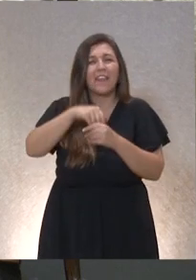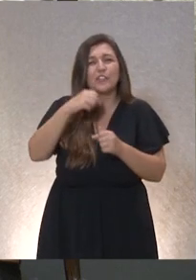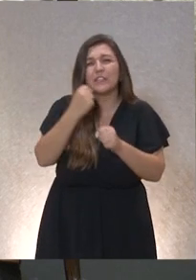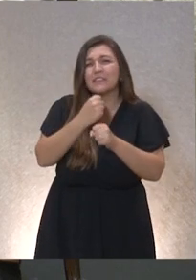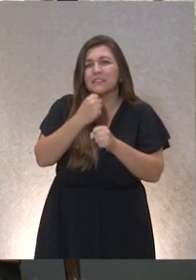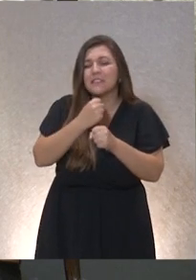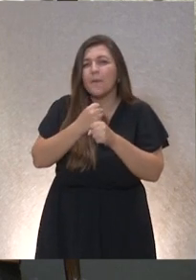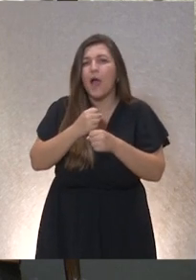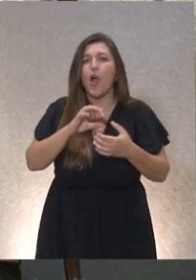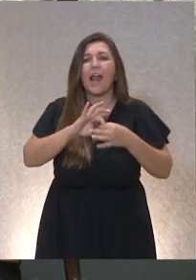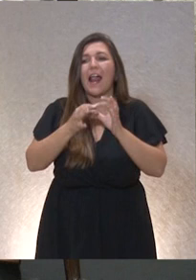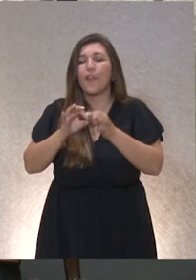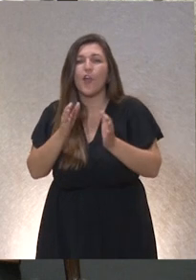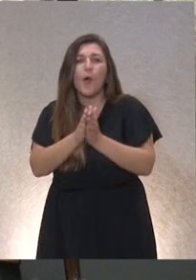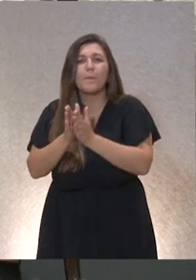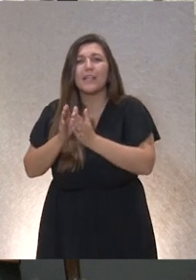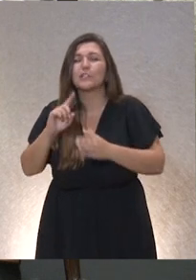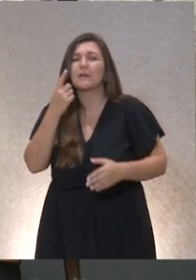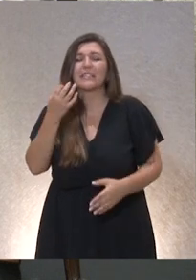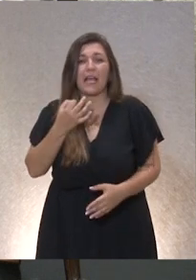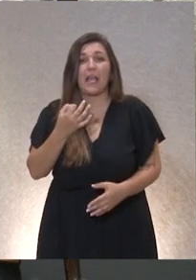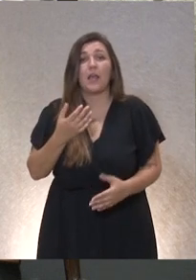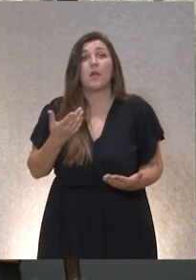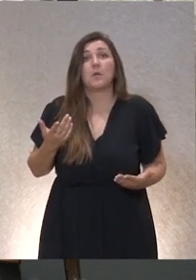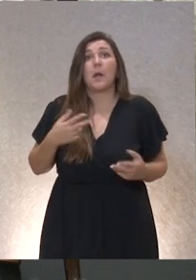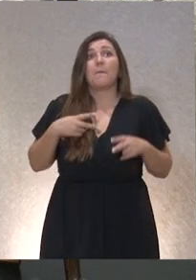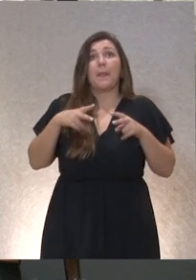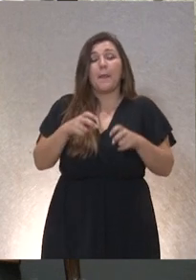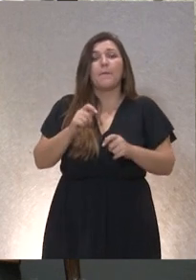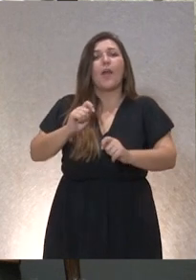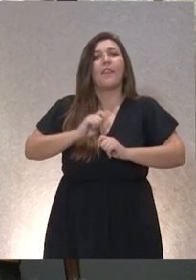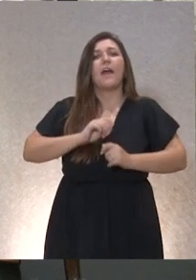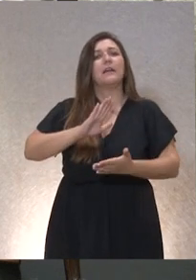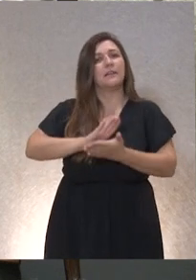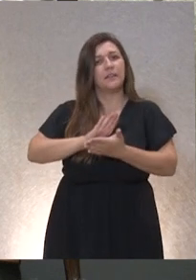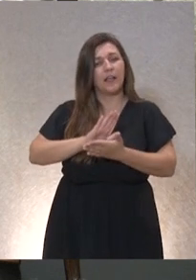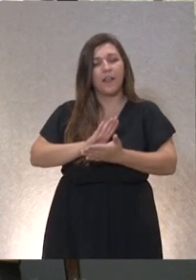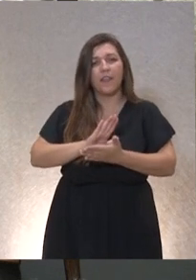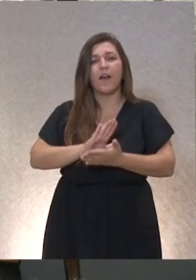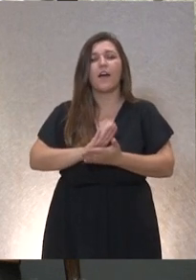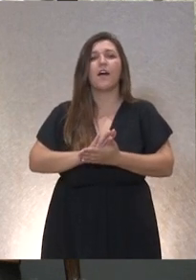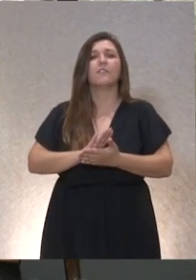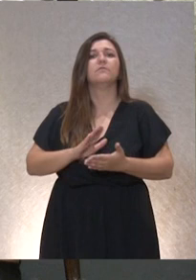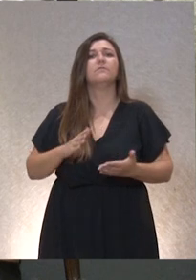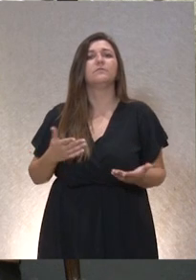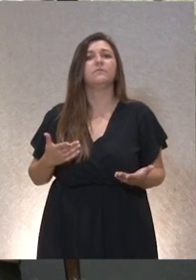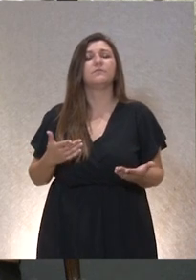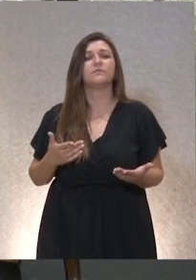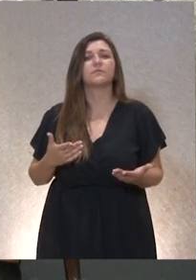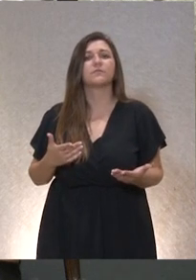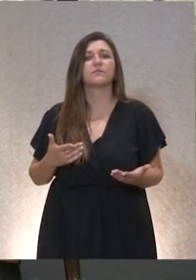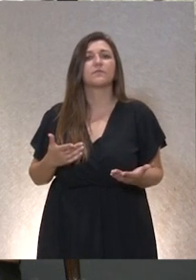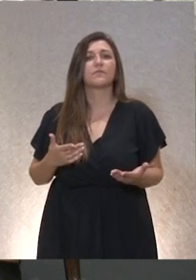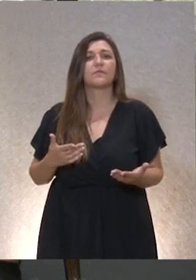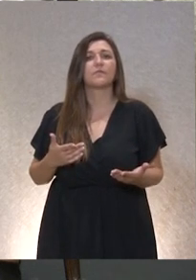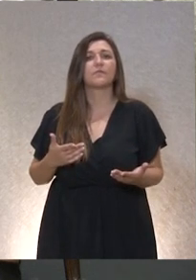relacionarte con los compañeros pues en principio de todo mantener la calma y seguir eh lo que